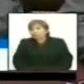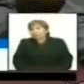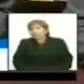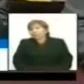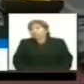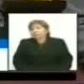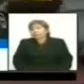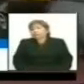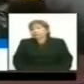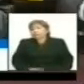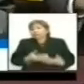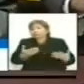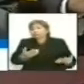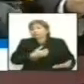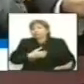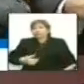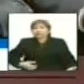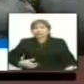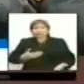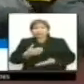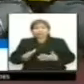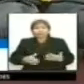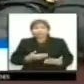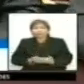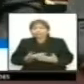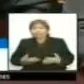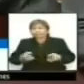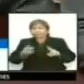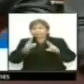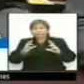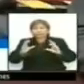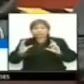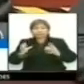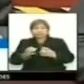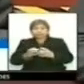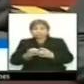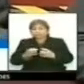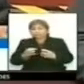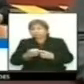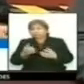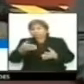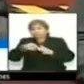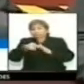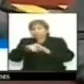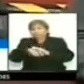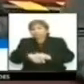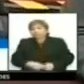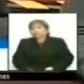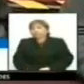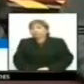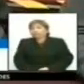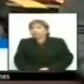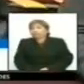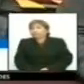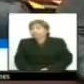Entonces, presidenta, yo lo que veo que aquí hay toda una suerte de conspiración y que en el fondo viene a ser una especie de como se